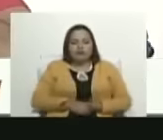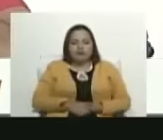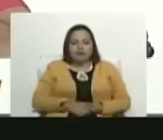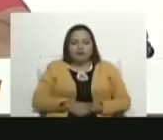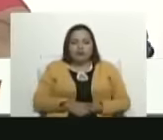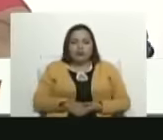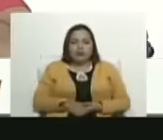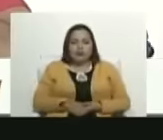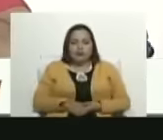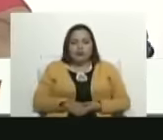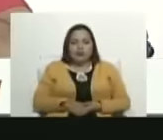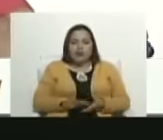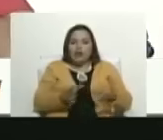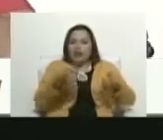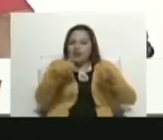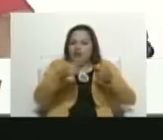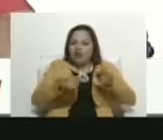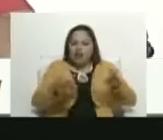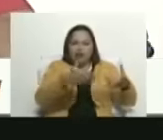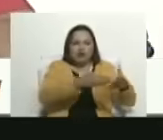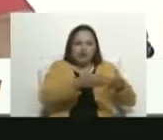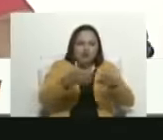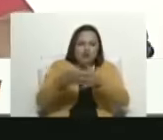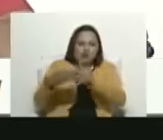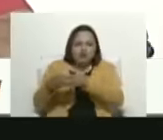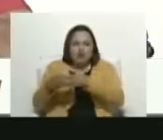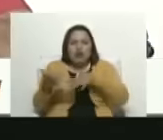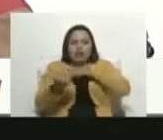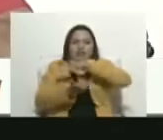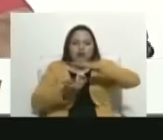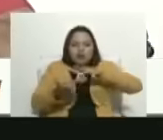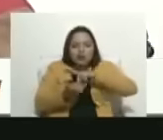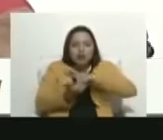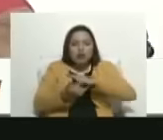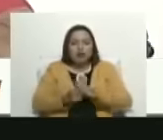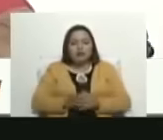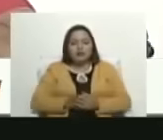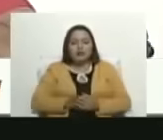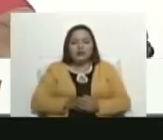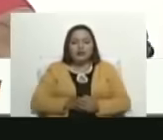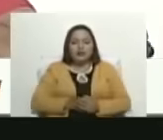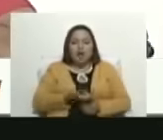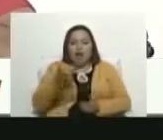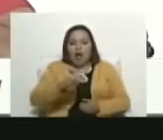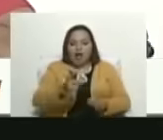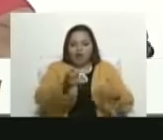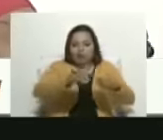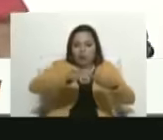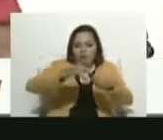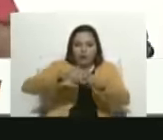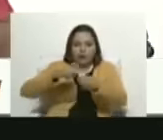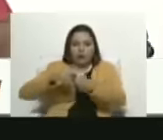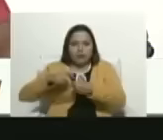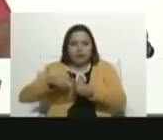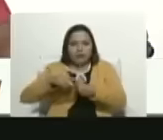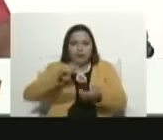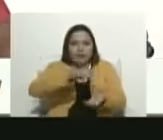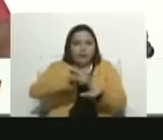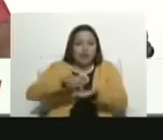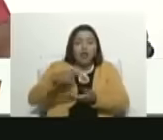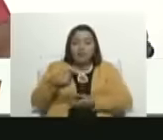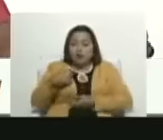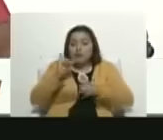de grupos, instituciones, organizaciones que se han sumado, es lo que estoy